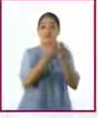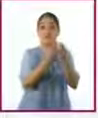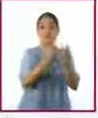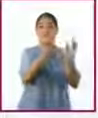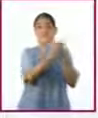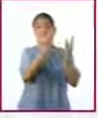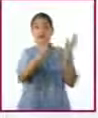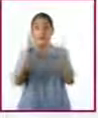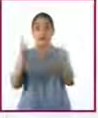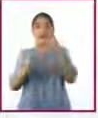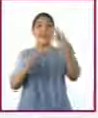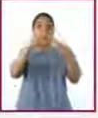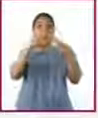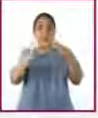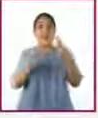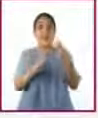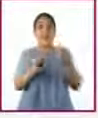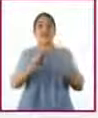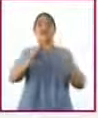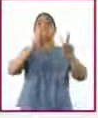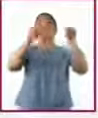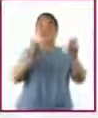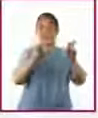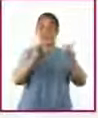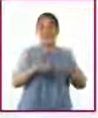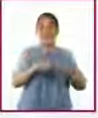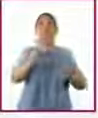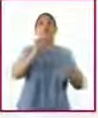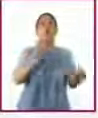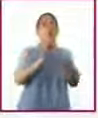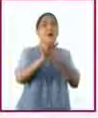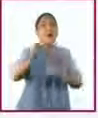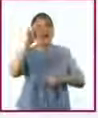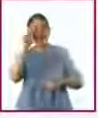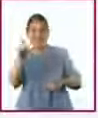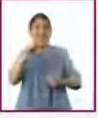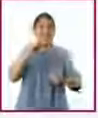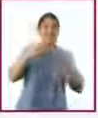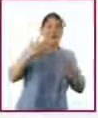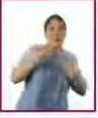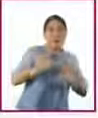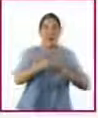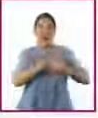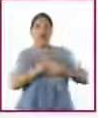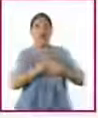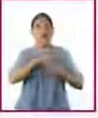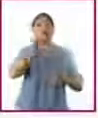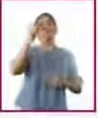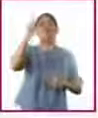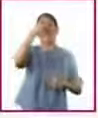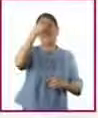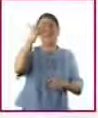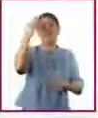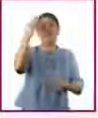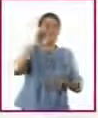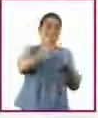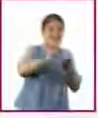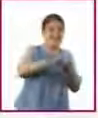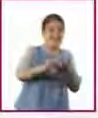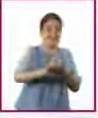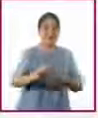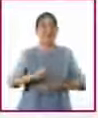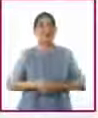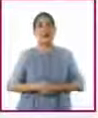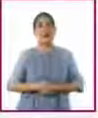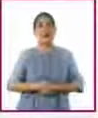tres criterios que son el tema, el género, el autor. La clasificación